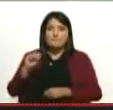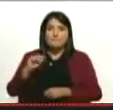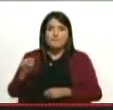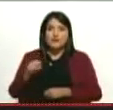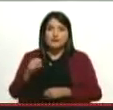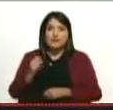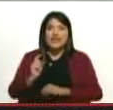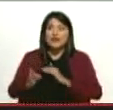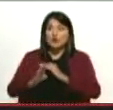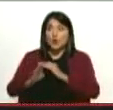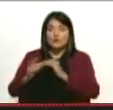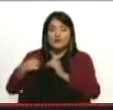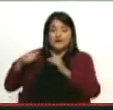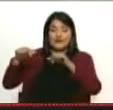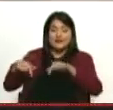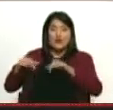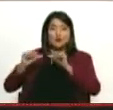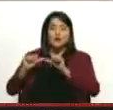supuestos